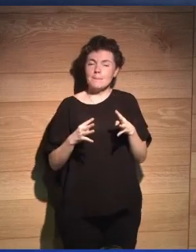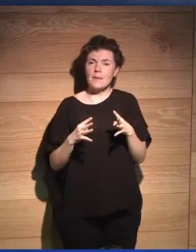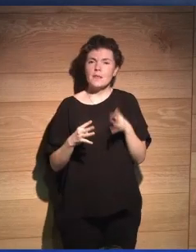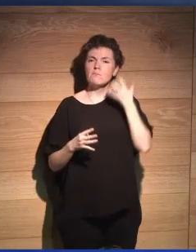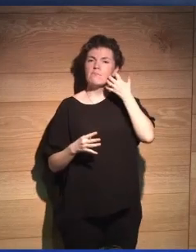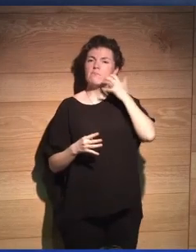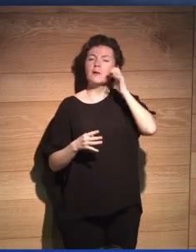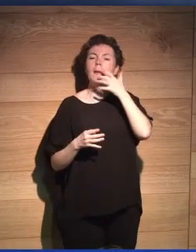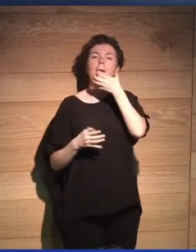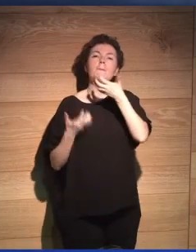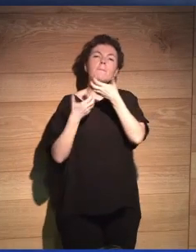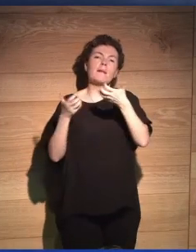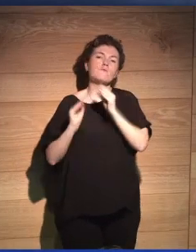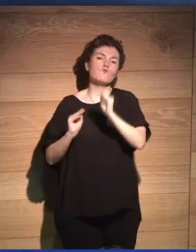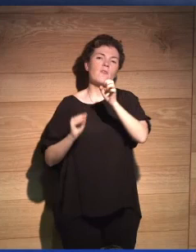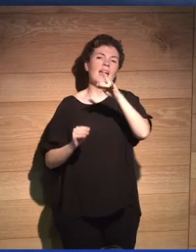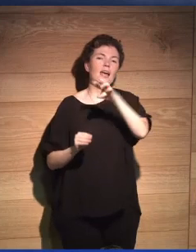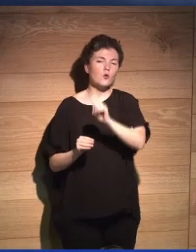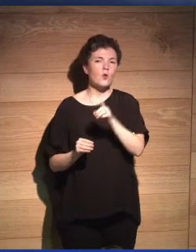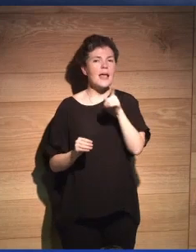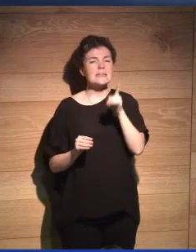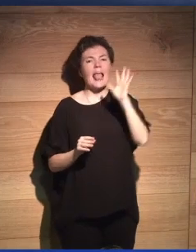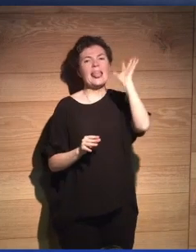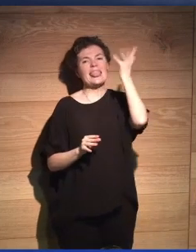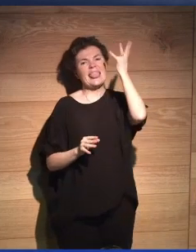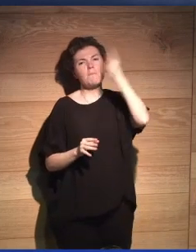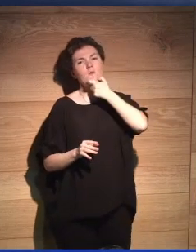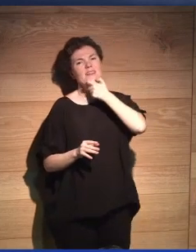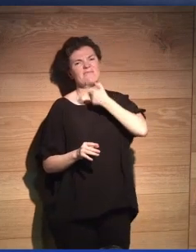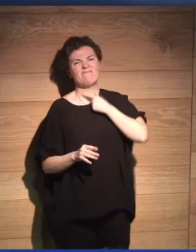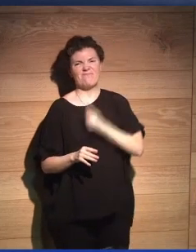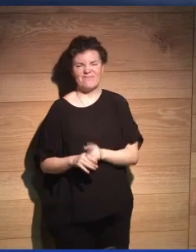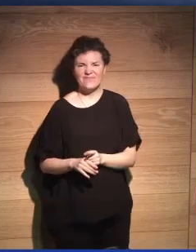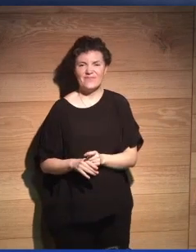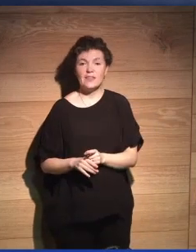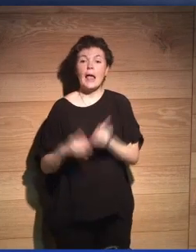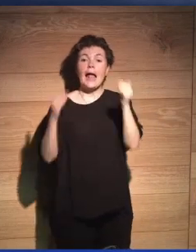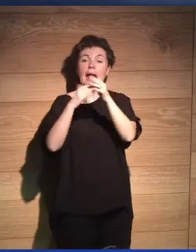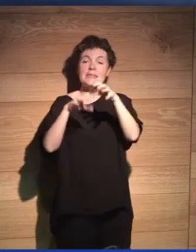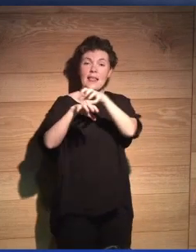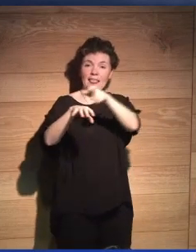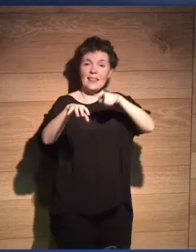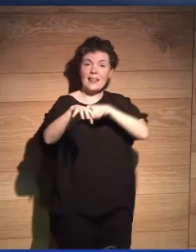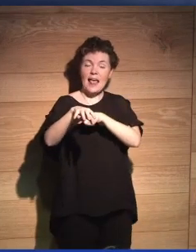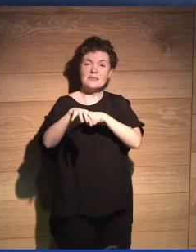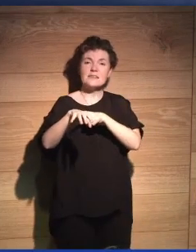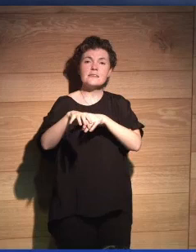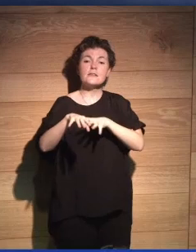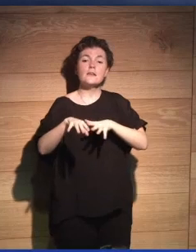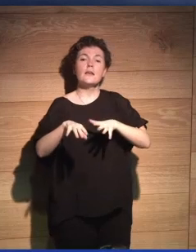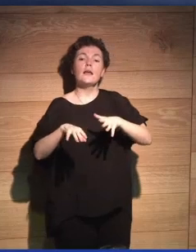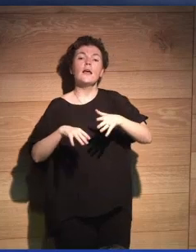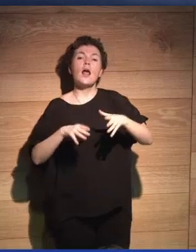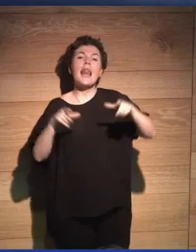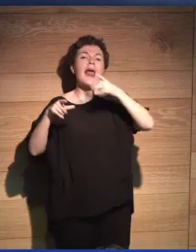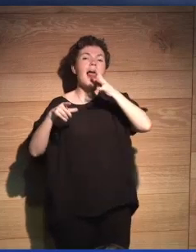en palabras de Arturo, este maldito tiempo inglés. Detrás de la casa hay un lago donde ambos